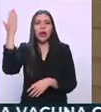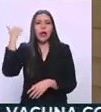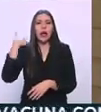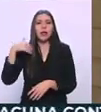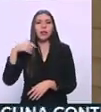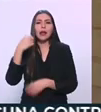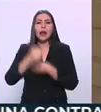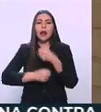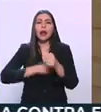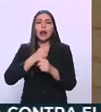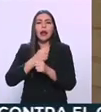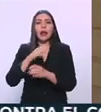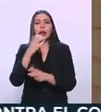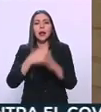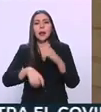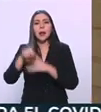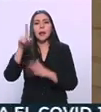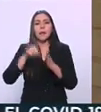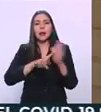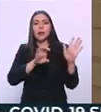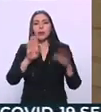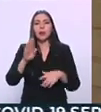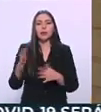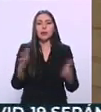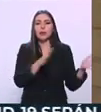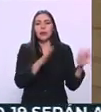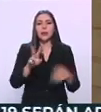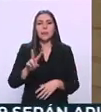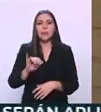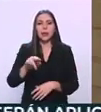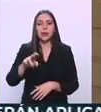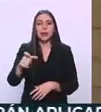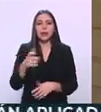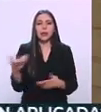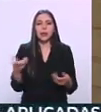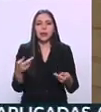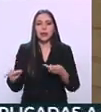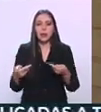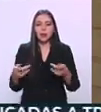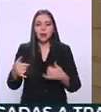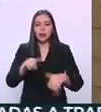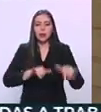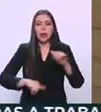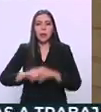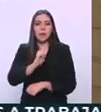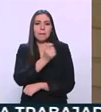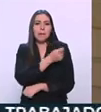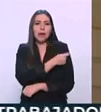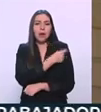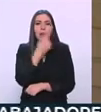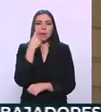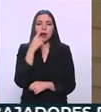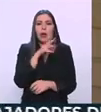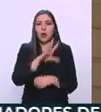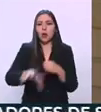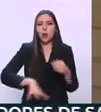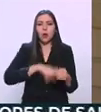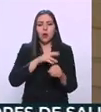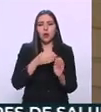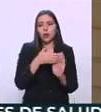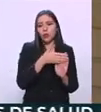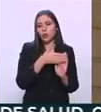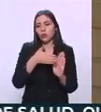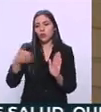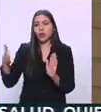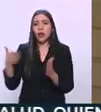finales de los 90. Fíjate que en Birmex se producían vacunas prácticamente para cubrir todo el cuadro básico. Hoy hemos